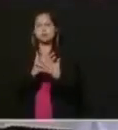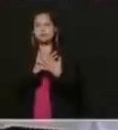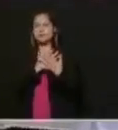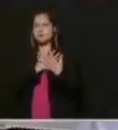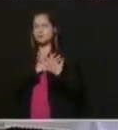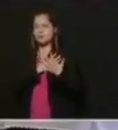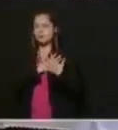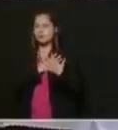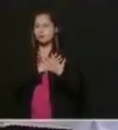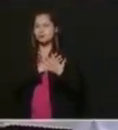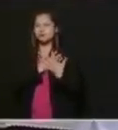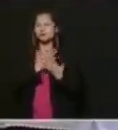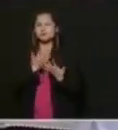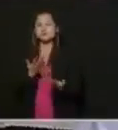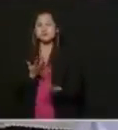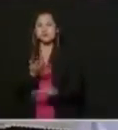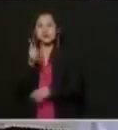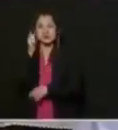aplicando siempre